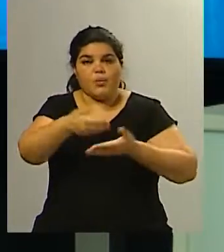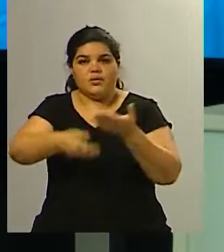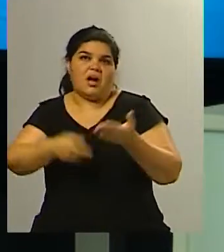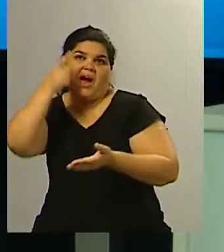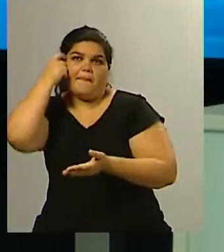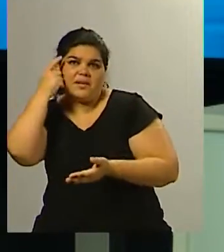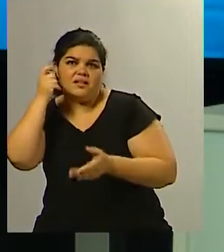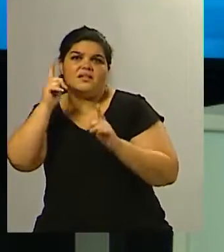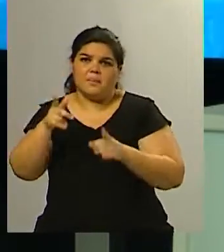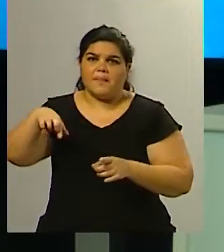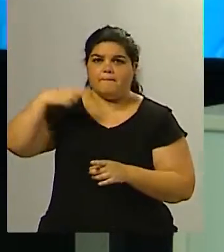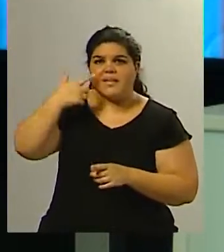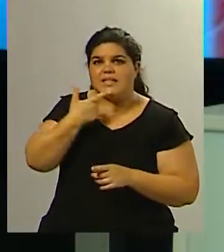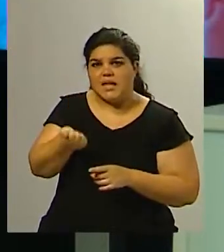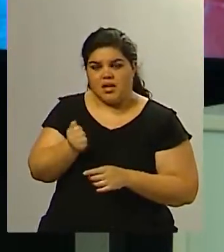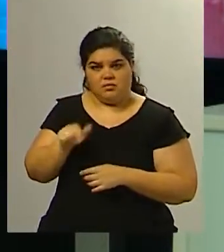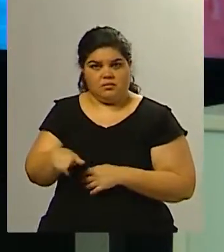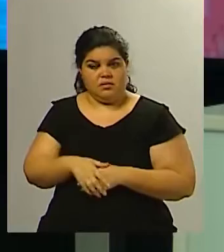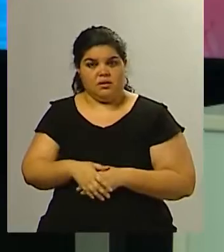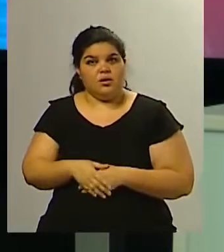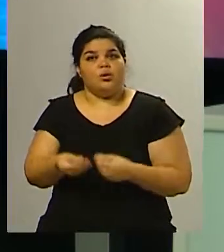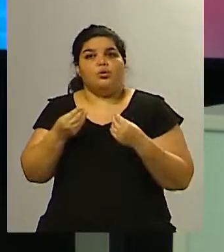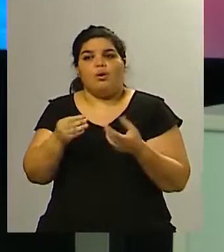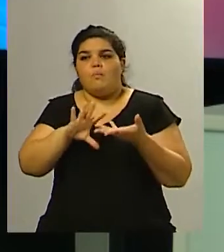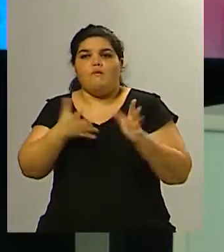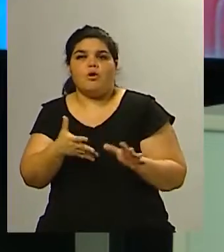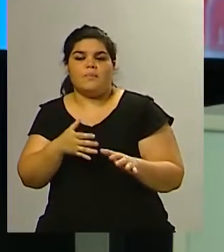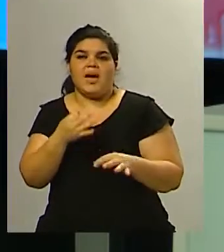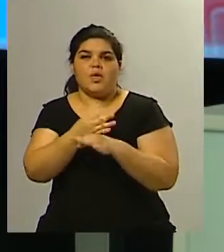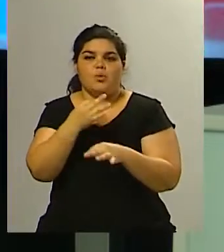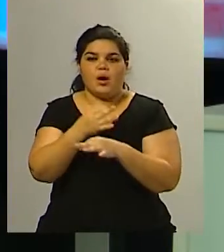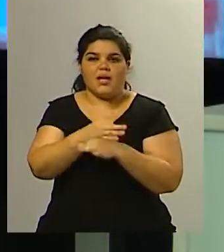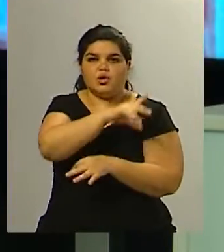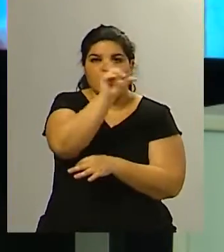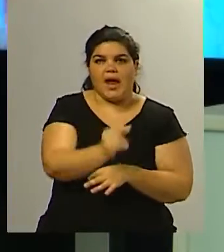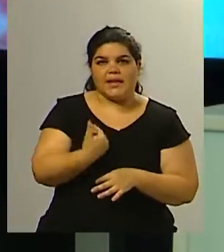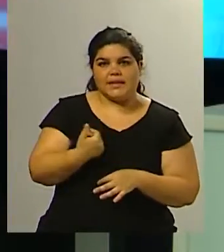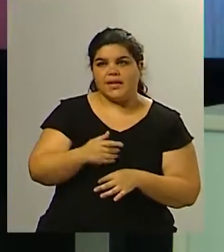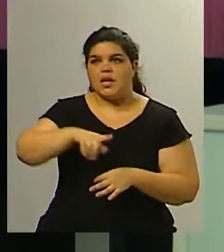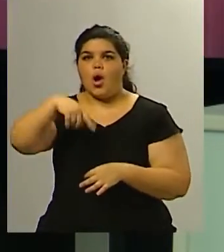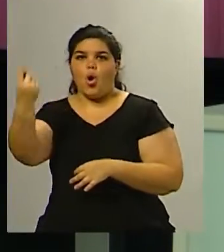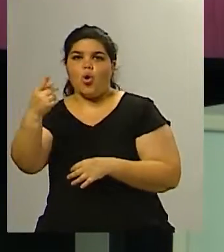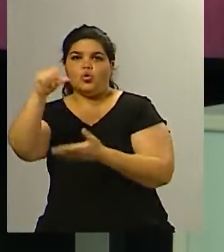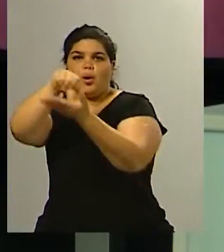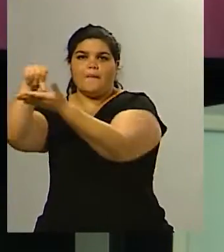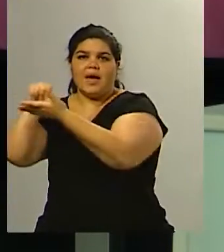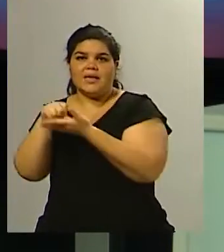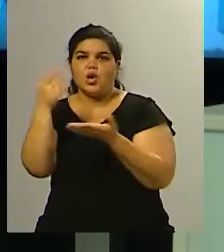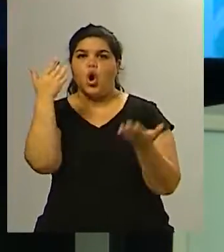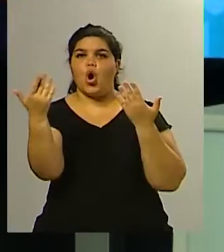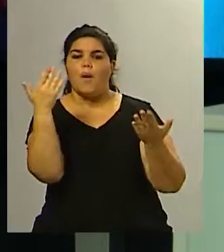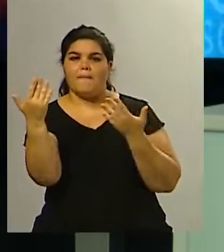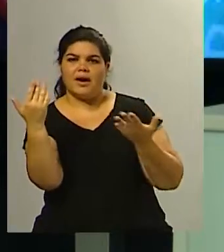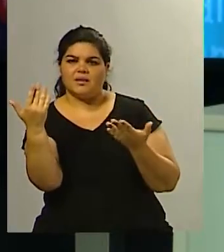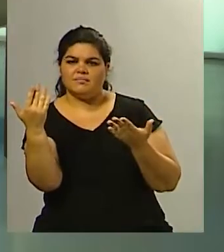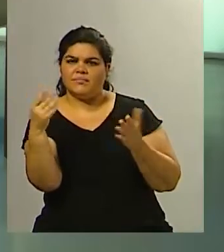las PISA, que también nos dan un parámetro de cómo está ubicada la educación en Argentina en comparación con otros países. Digo, ¿este dato